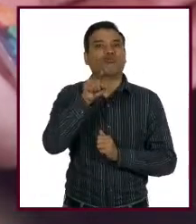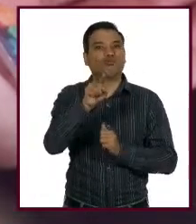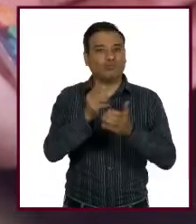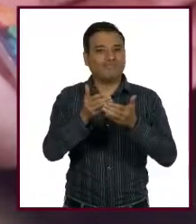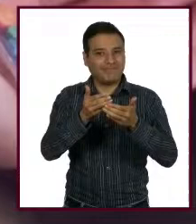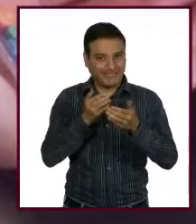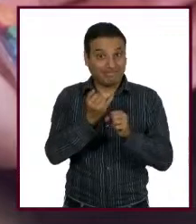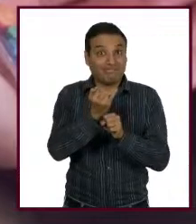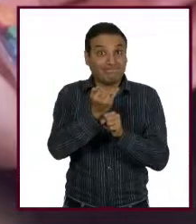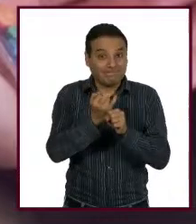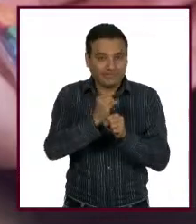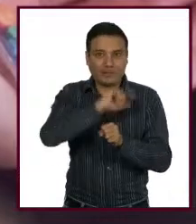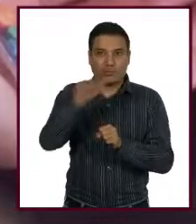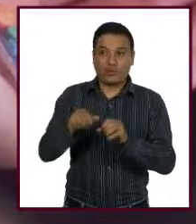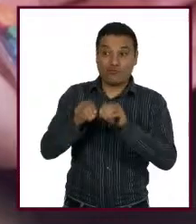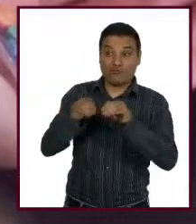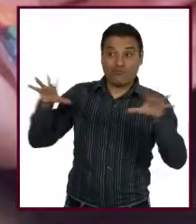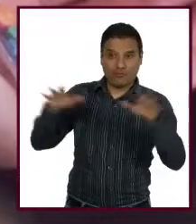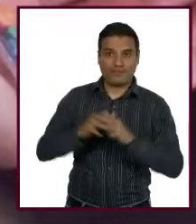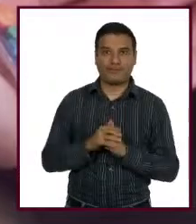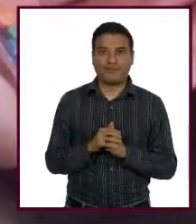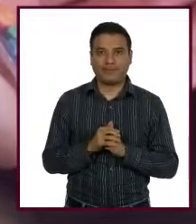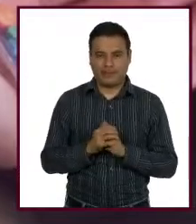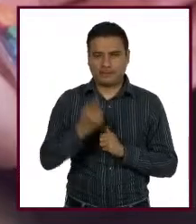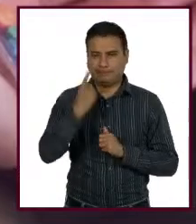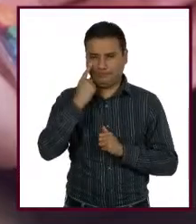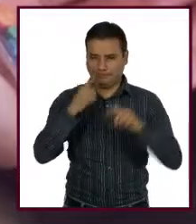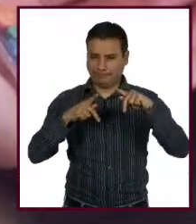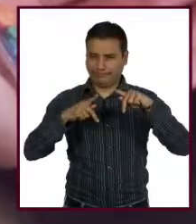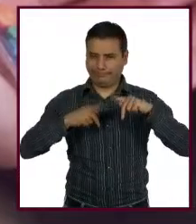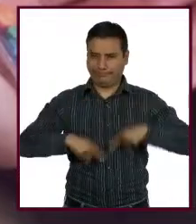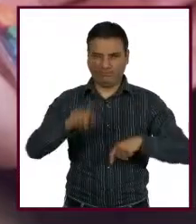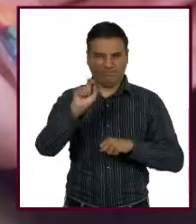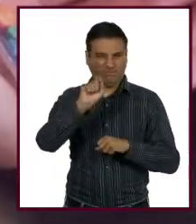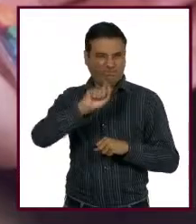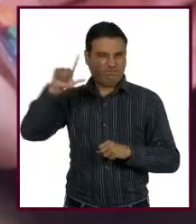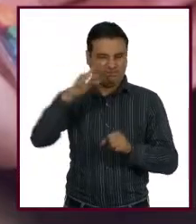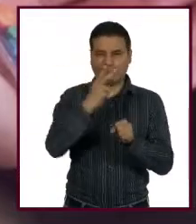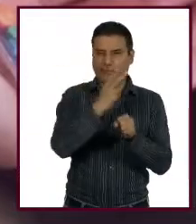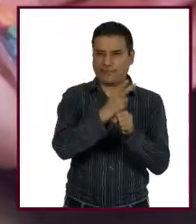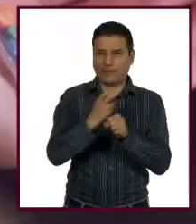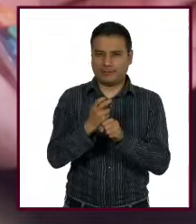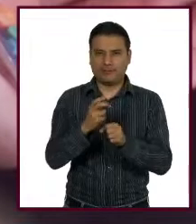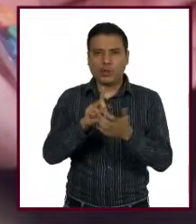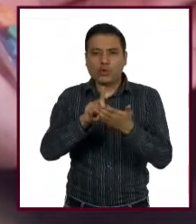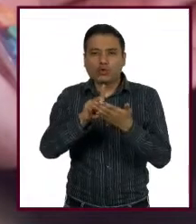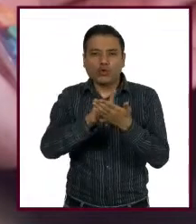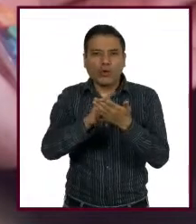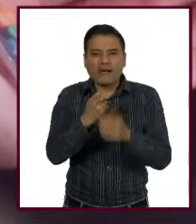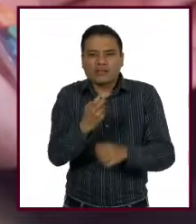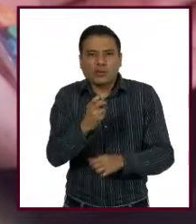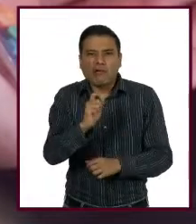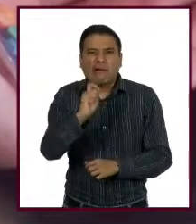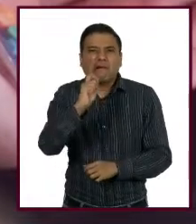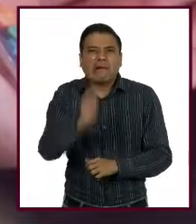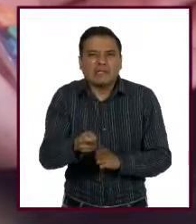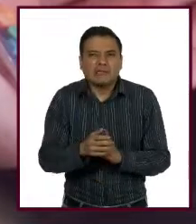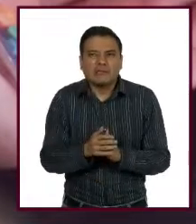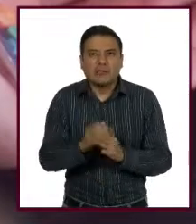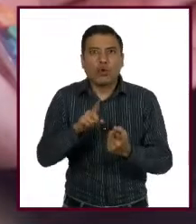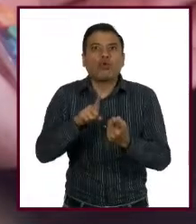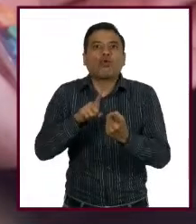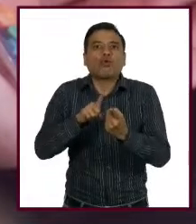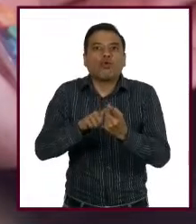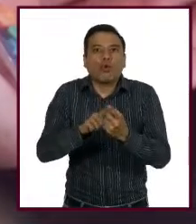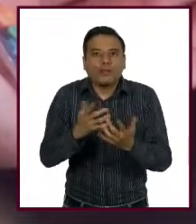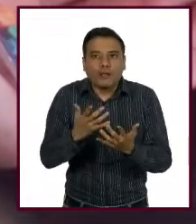informándoles. Para ello, vamos a conocer en voz de un experto qué son estas sustancias, dónde están y cuáles son los daños